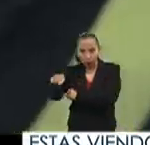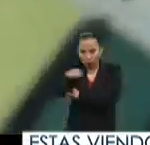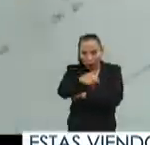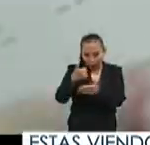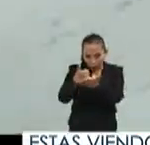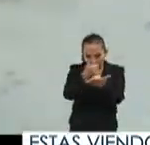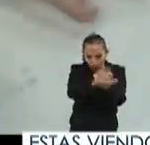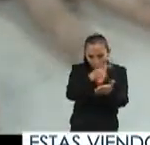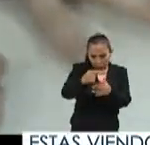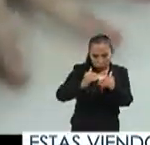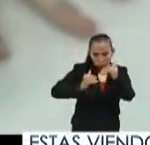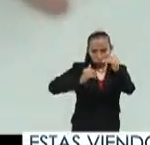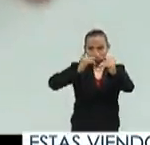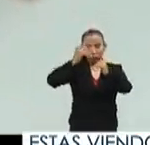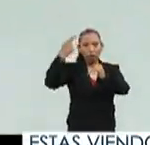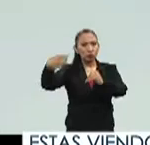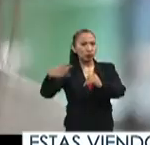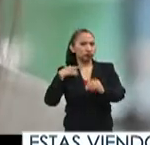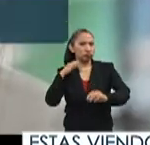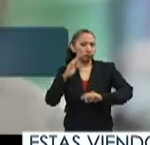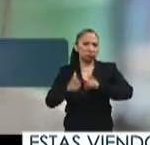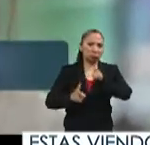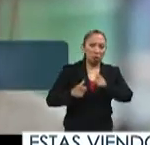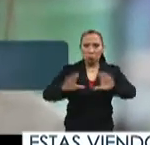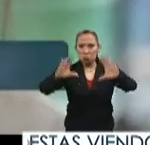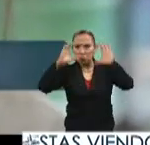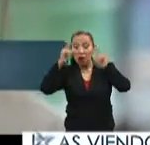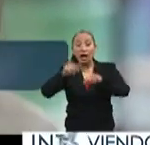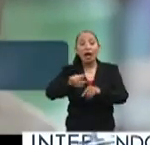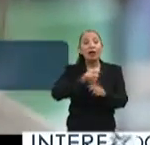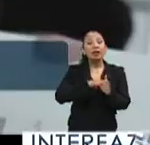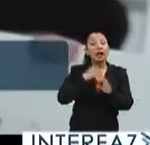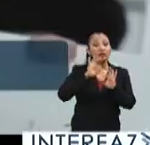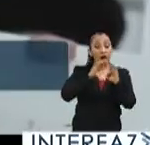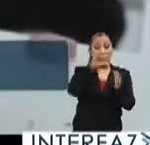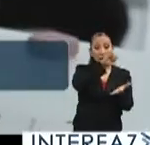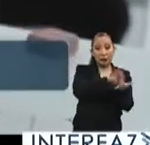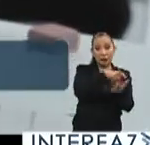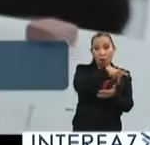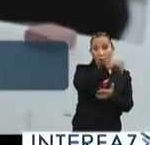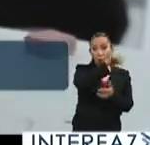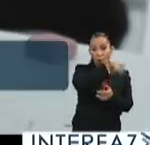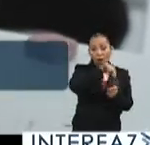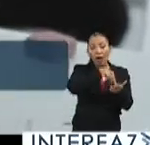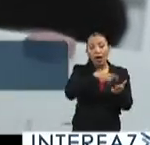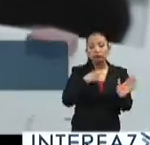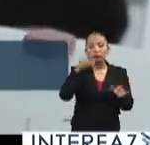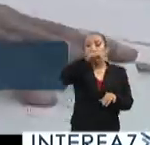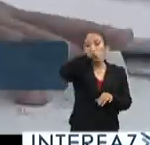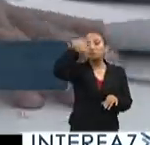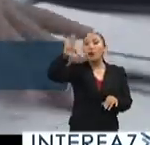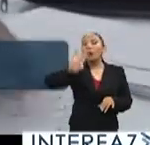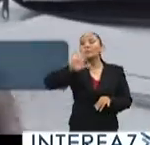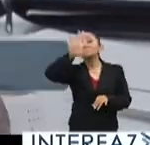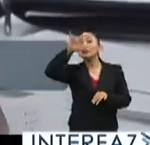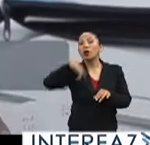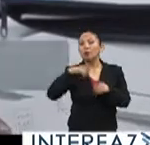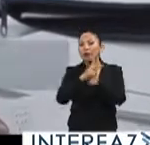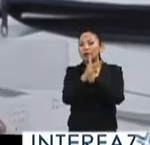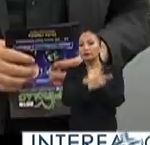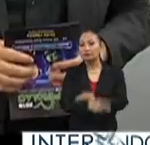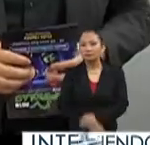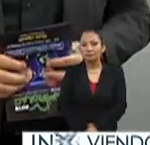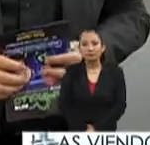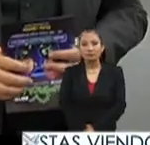y ayudarle a progresar a su propio ritmo. Esta técnica es enseñada en los centros Kumon, que tienen presencia en 45